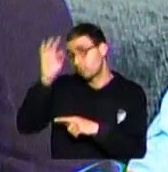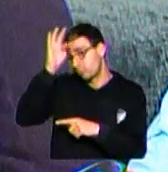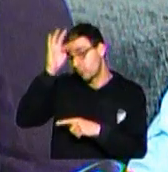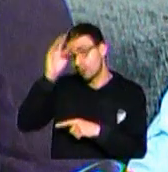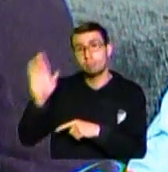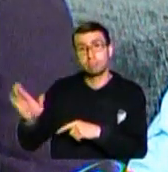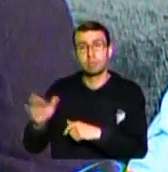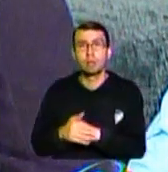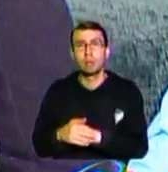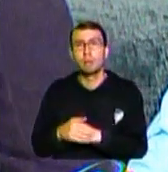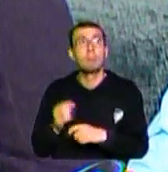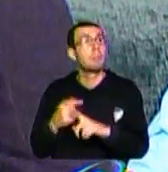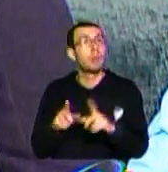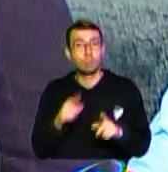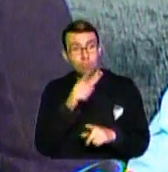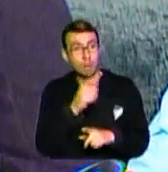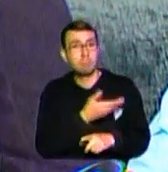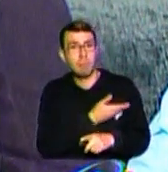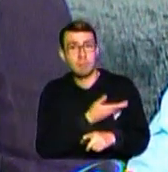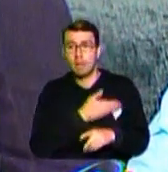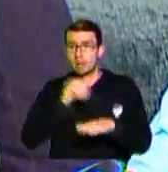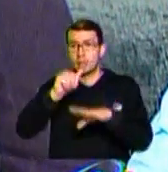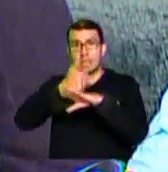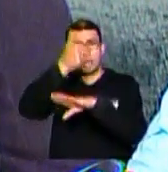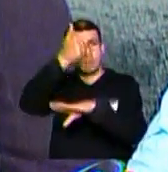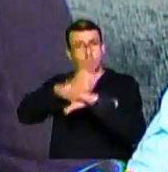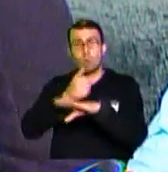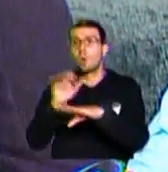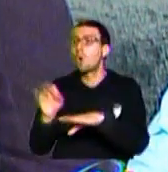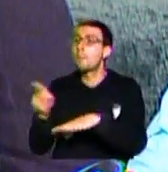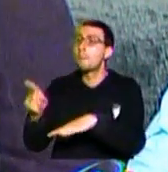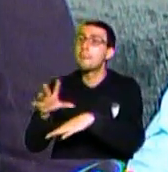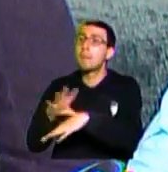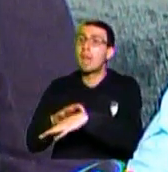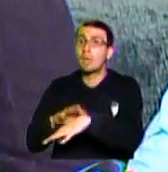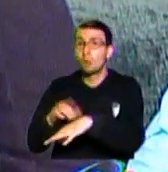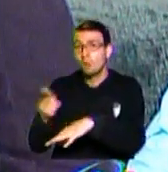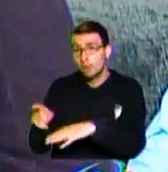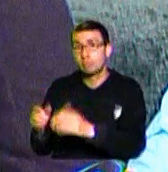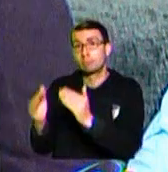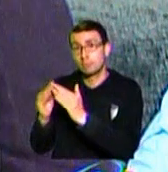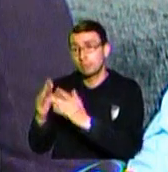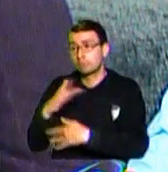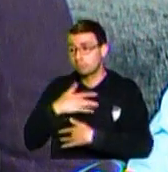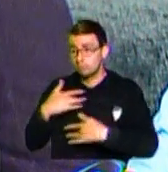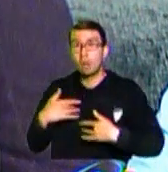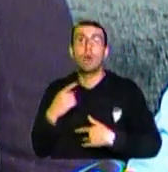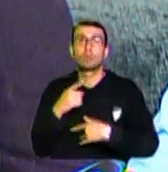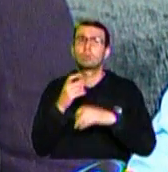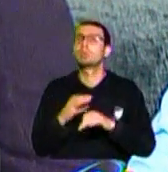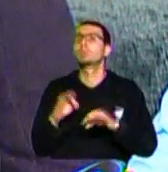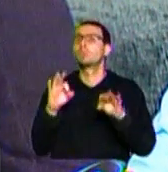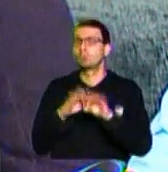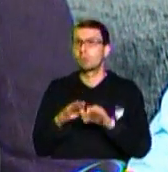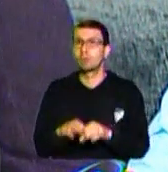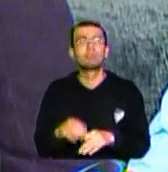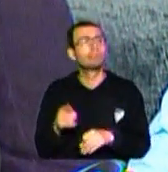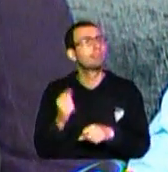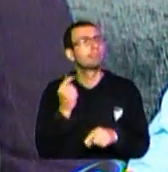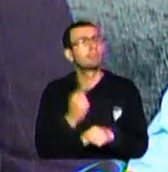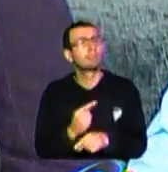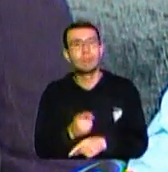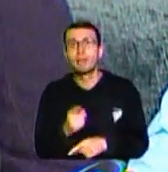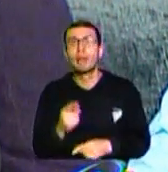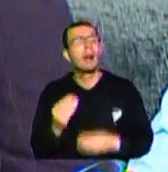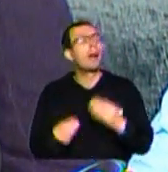usted fuera la mamá del director de la EPS o del médico de la EPS, tal vez sí fuera importante. ¿Qué hacer en esos casos y cuál es el